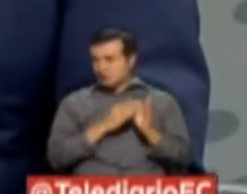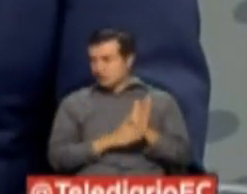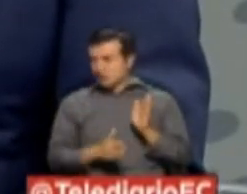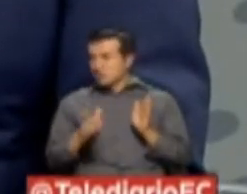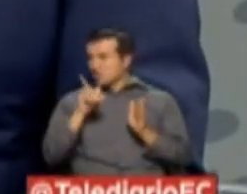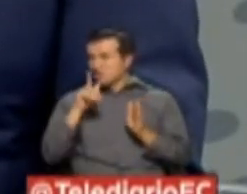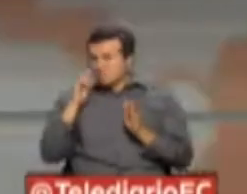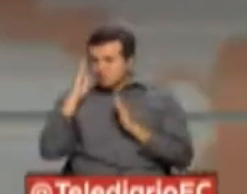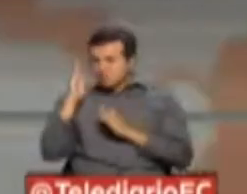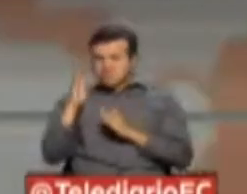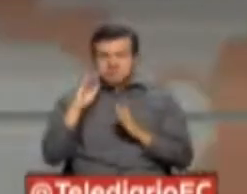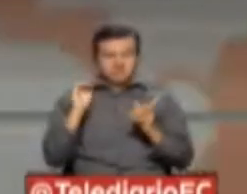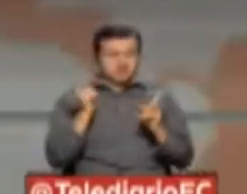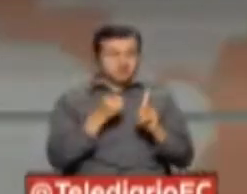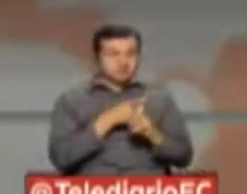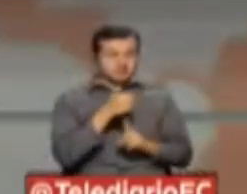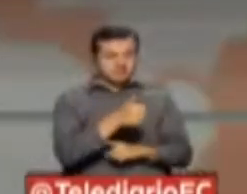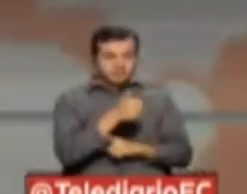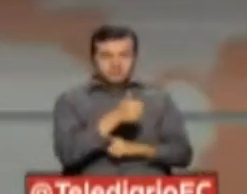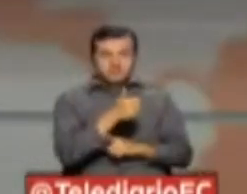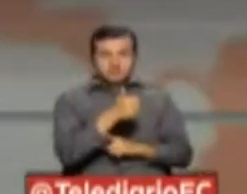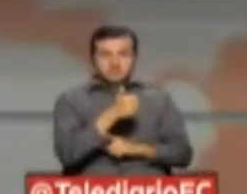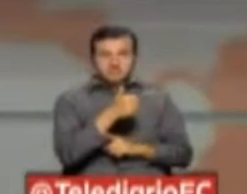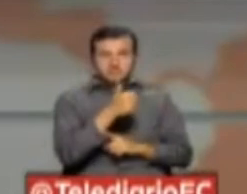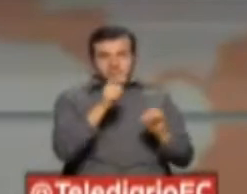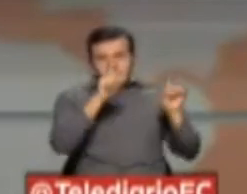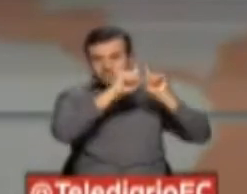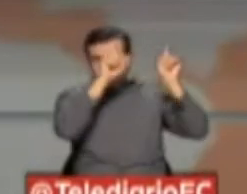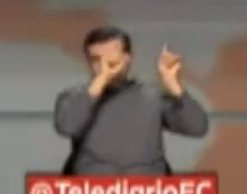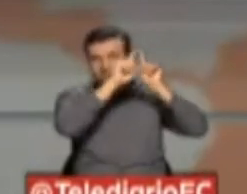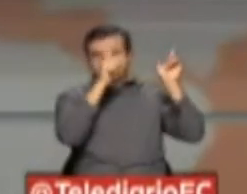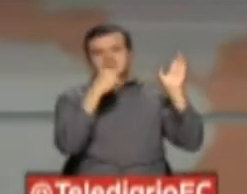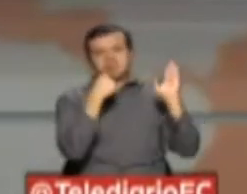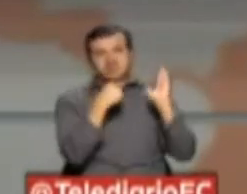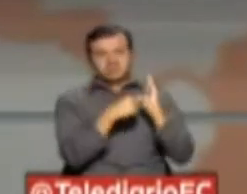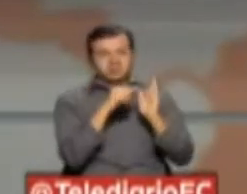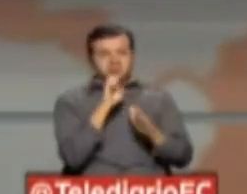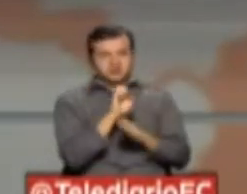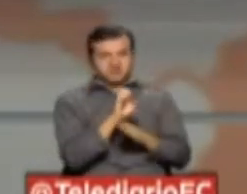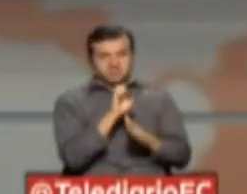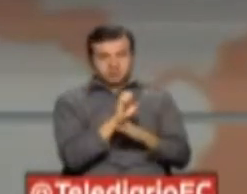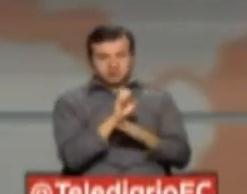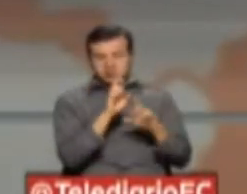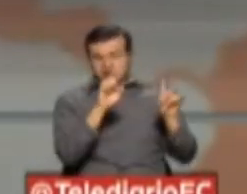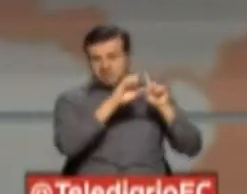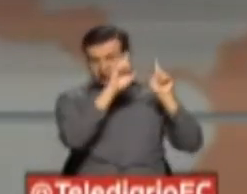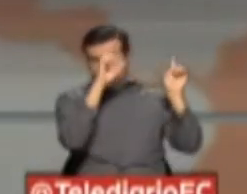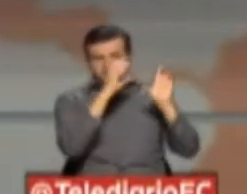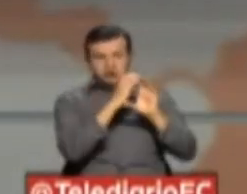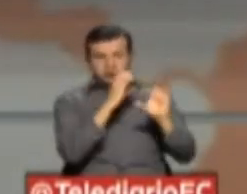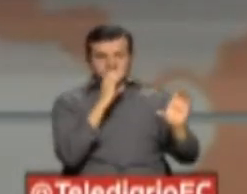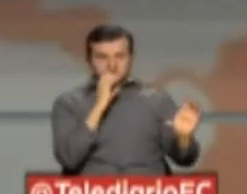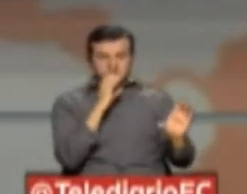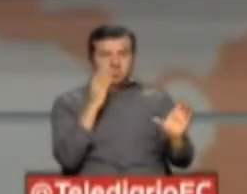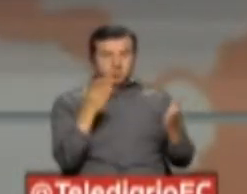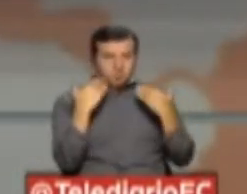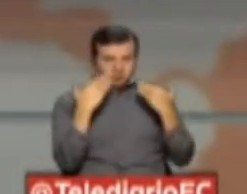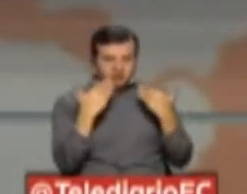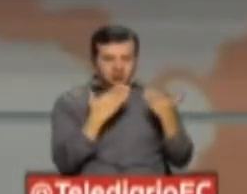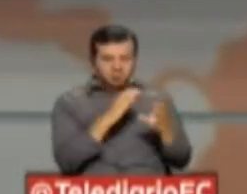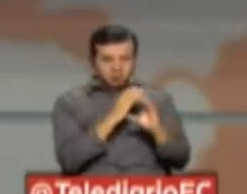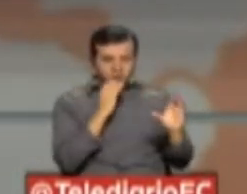primero va desde él desde la propia concepción de las operadoras del caso de ecuador de la cooperativa de guayaquil